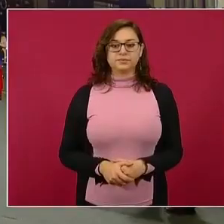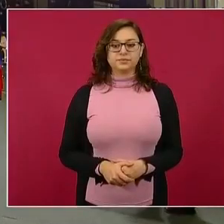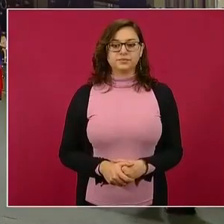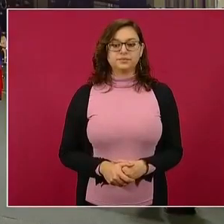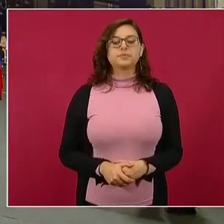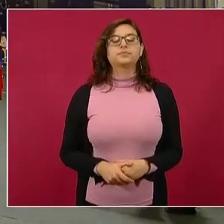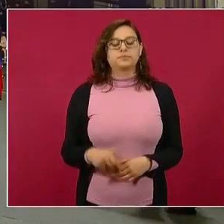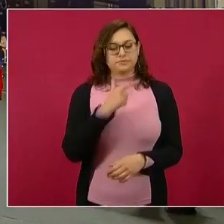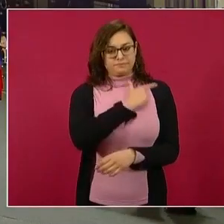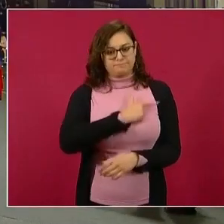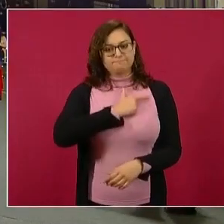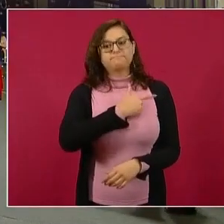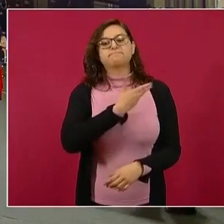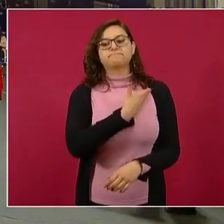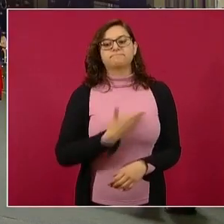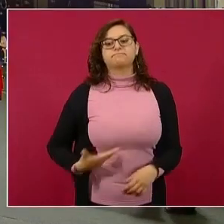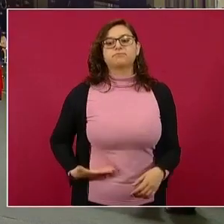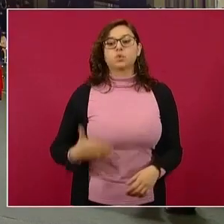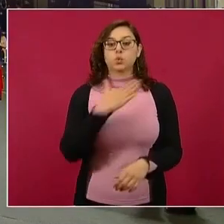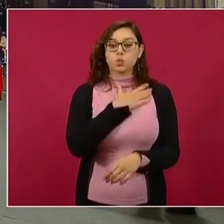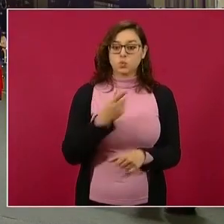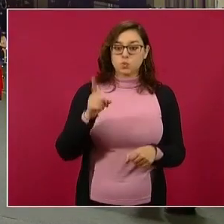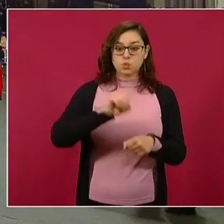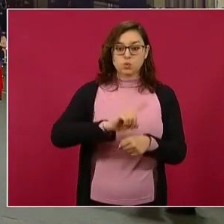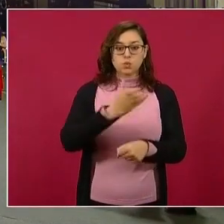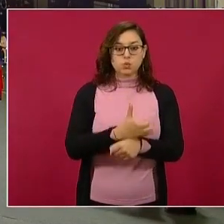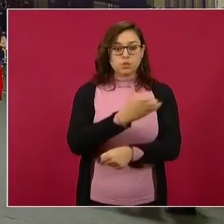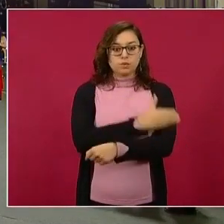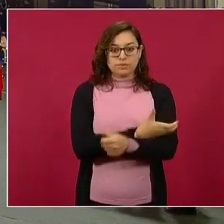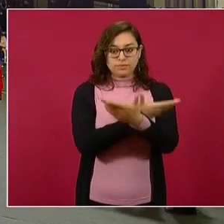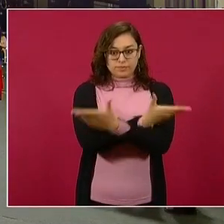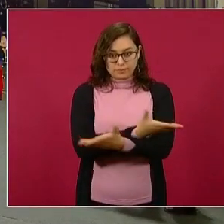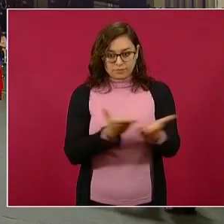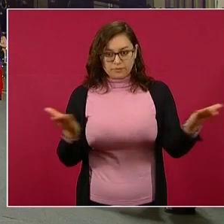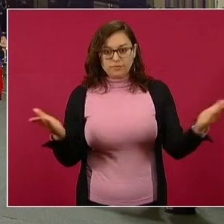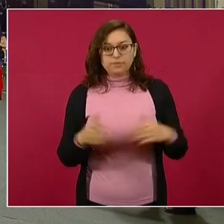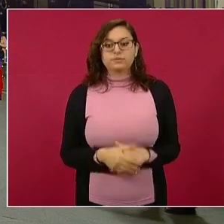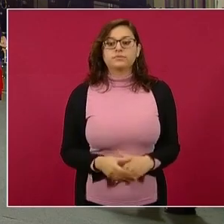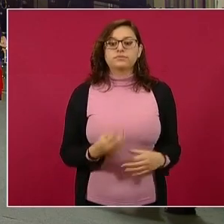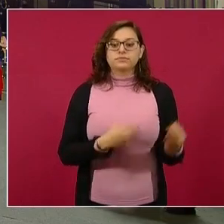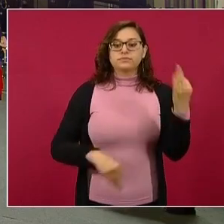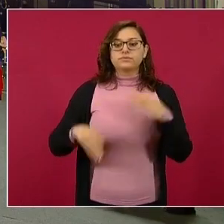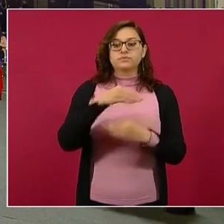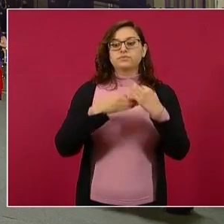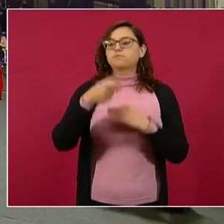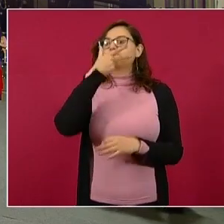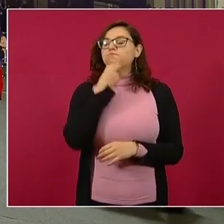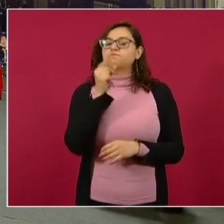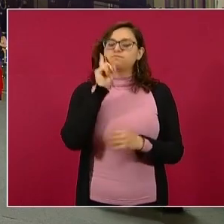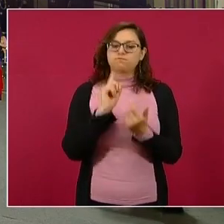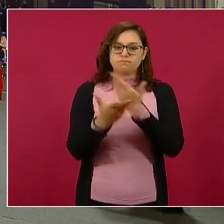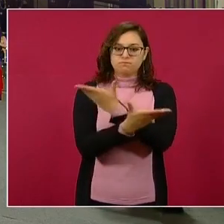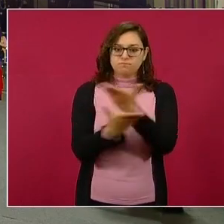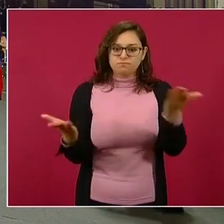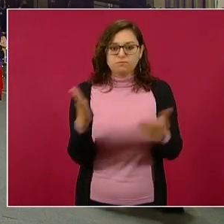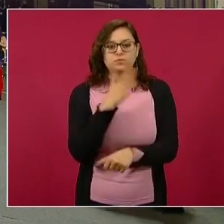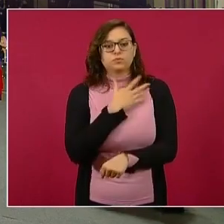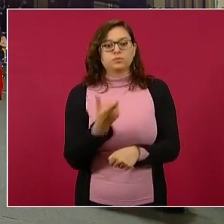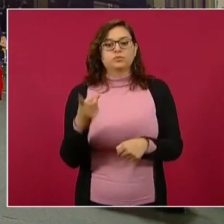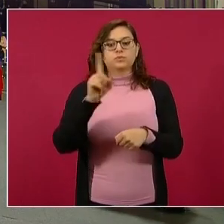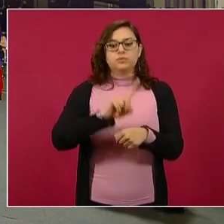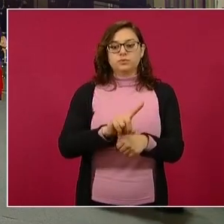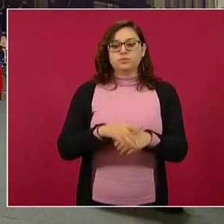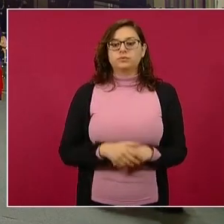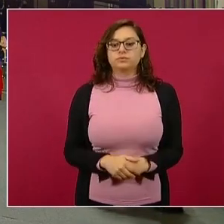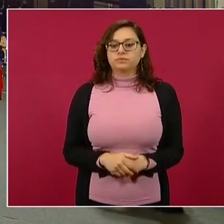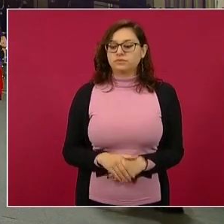Con gusto, presidente. Buenos días, compañeros, buenos días. Muy buenos días tengan todas y todos ustedes. Pues como indica el